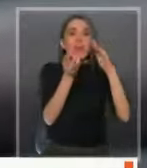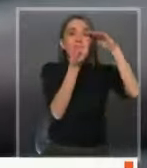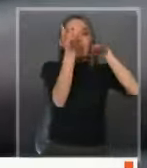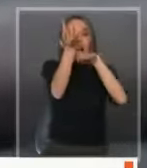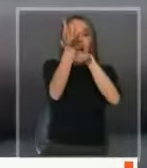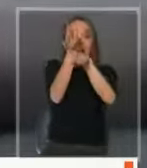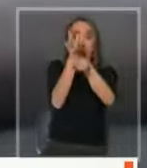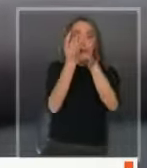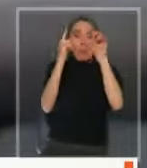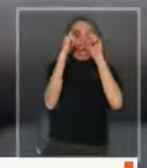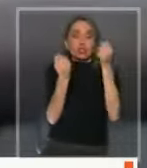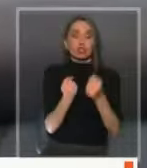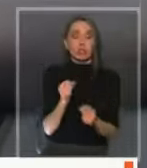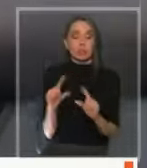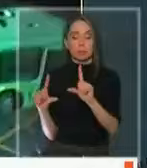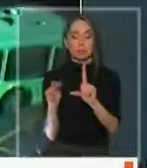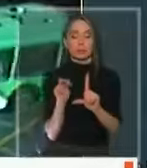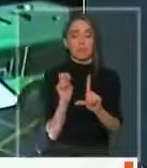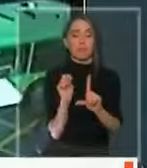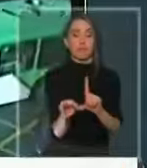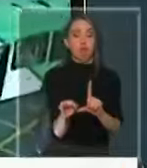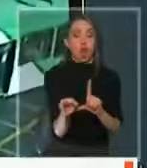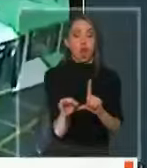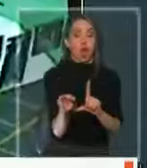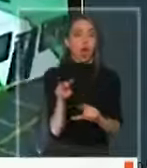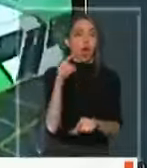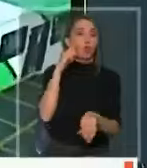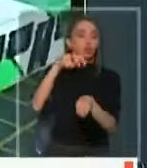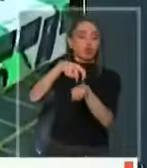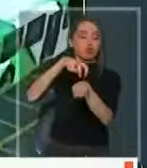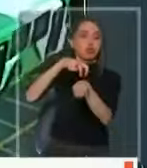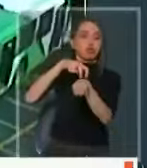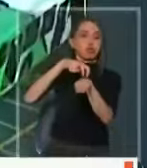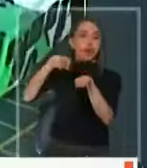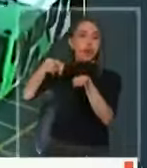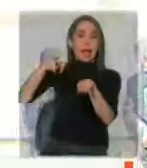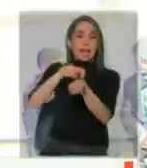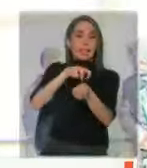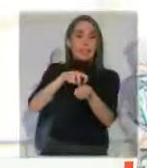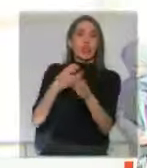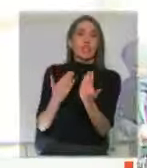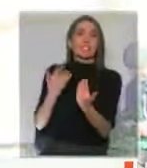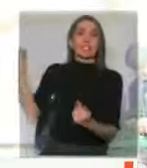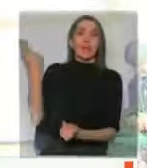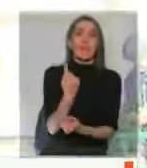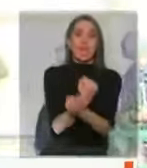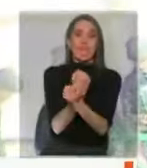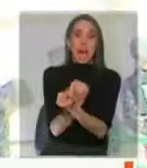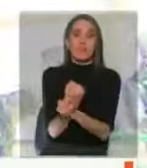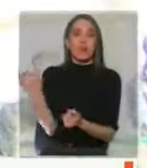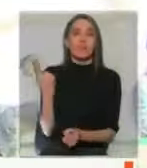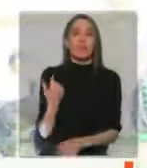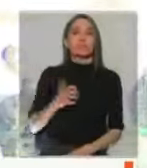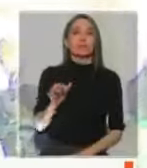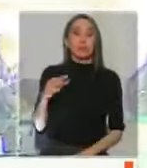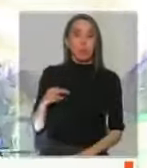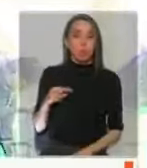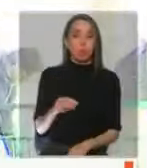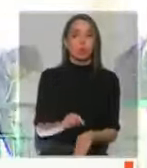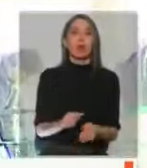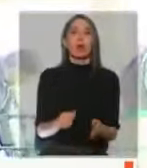conductor eventualmente observa una situación que amerita, por ejemplo, intervención de carabineros o de inspectores municipales. Puede